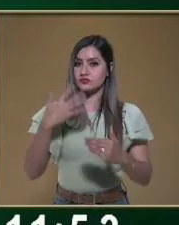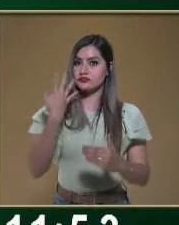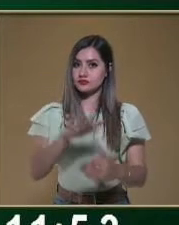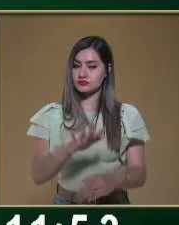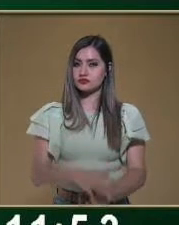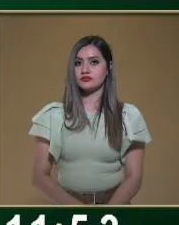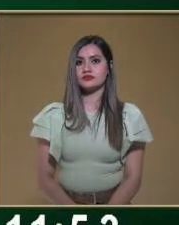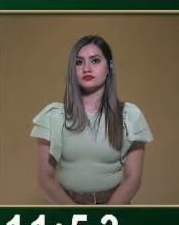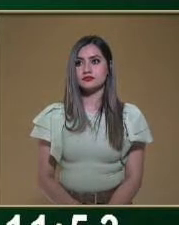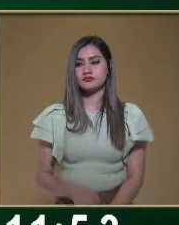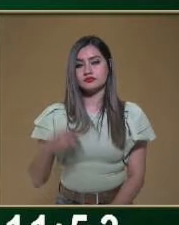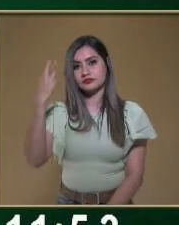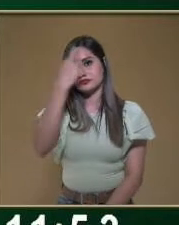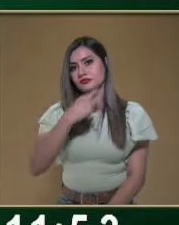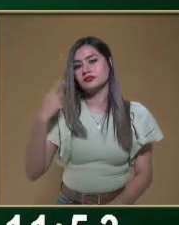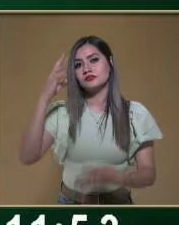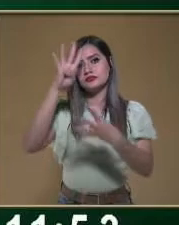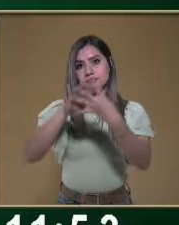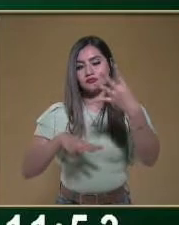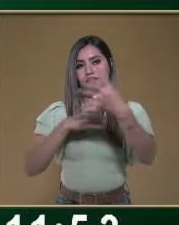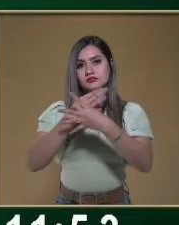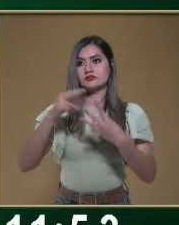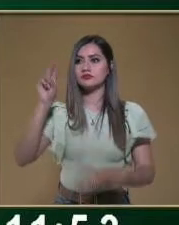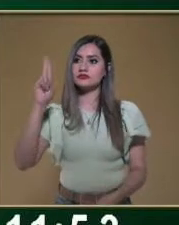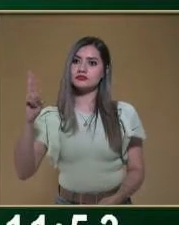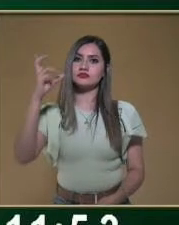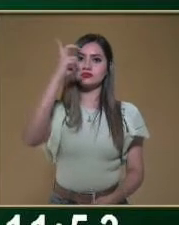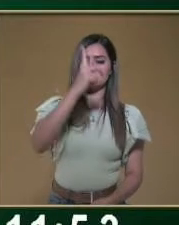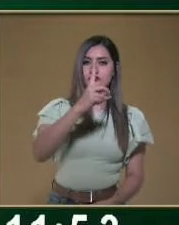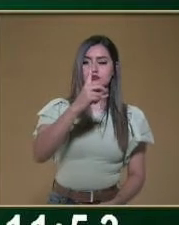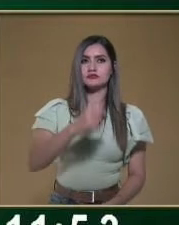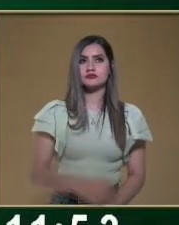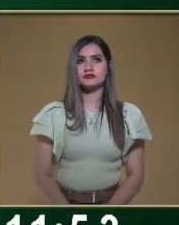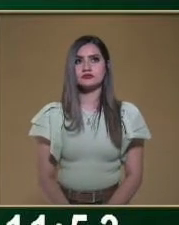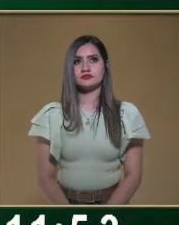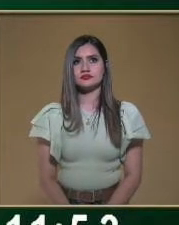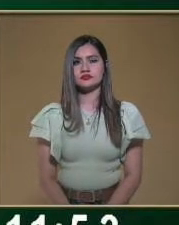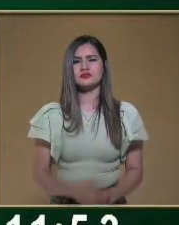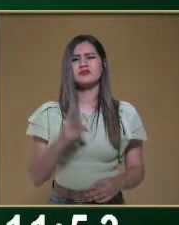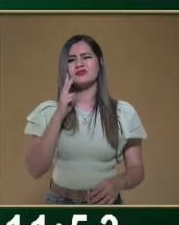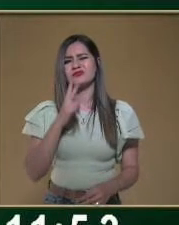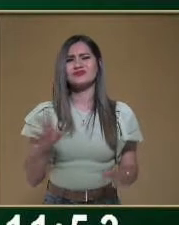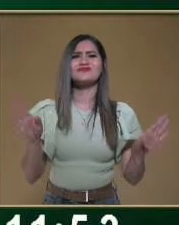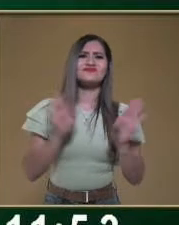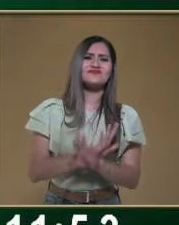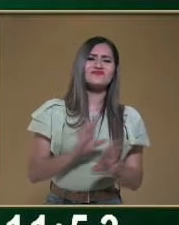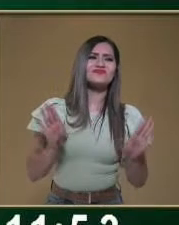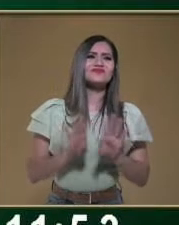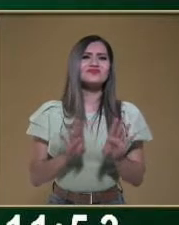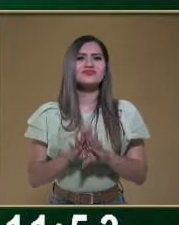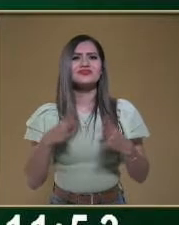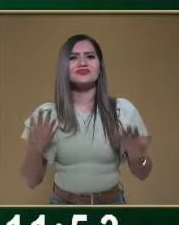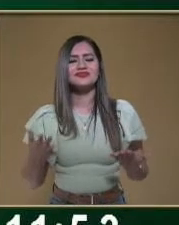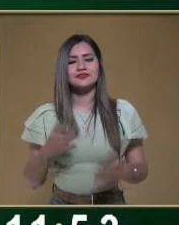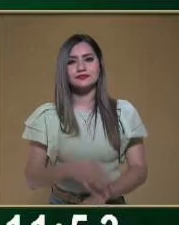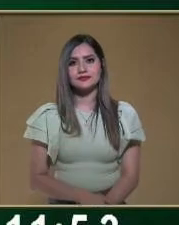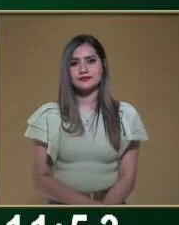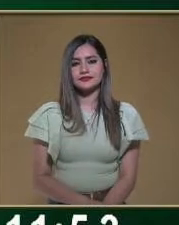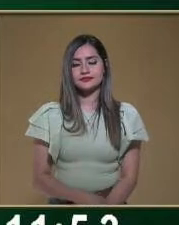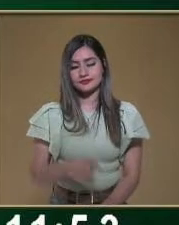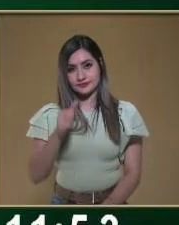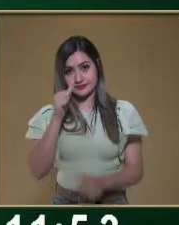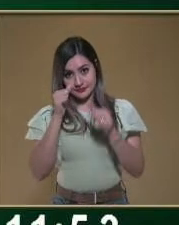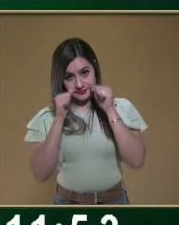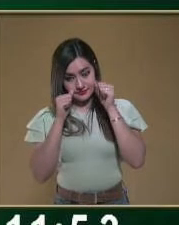bien la tablita de unidades y decenas, porque vamos a ver qué es lo que cambia según cómo avanzamos. Fíjate bien,